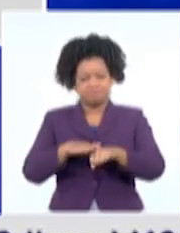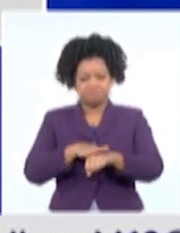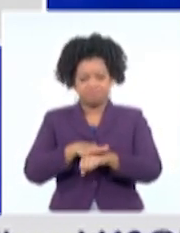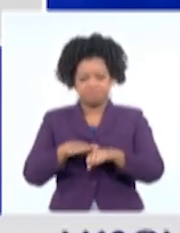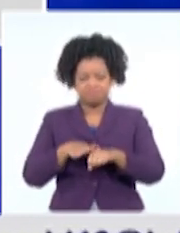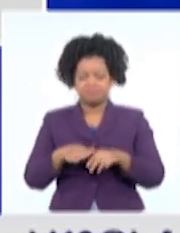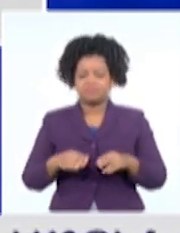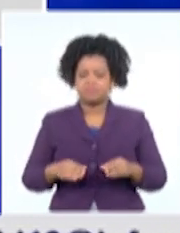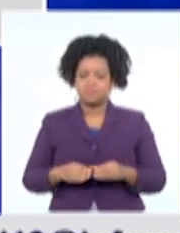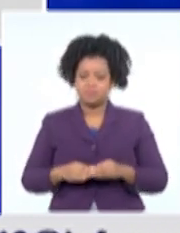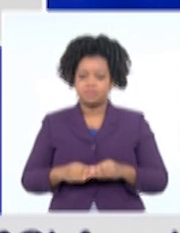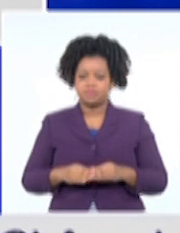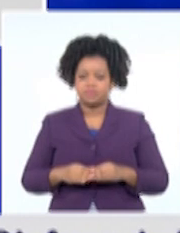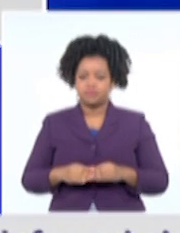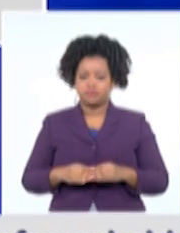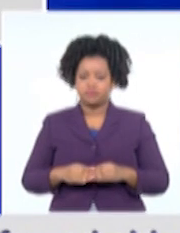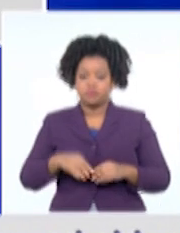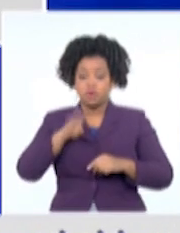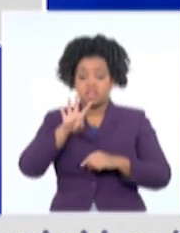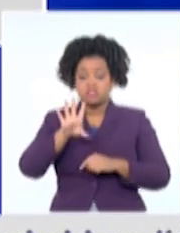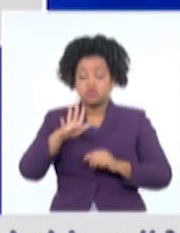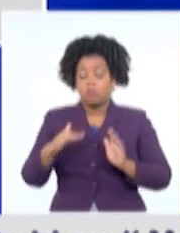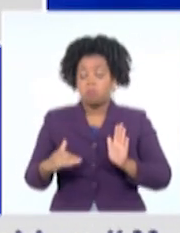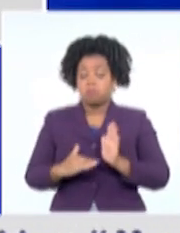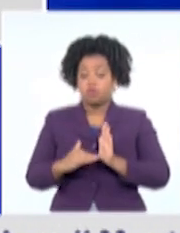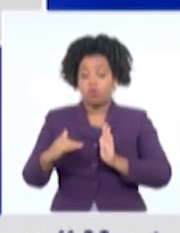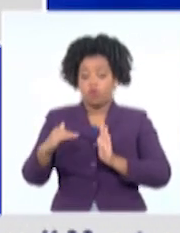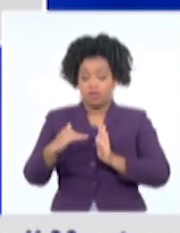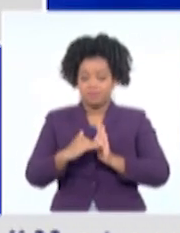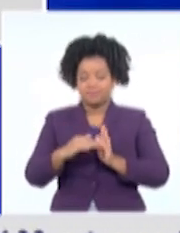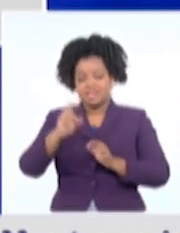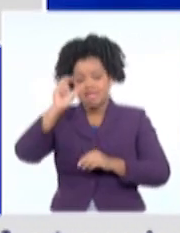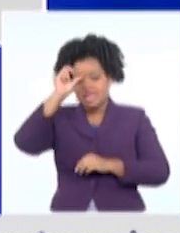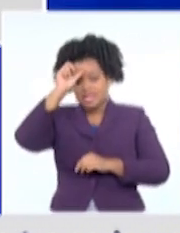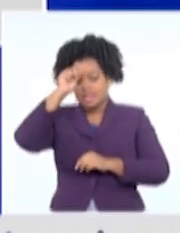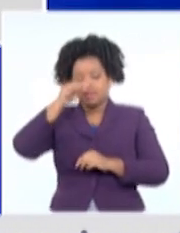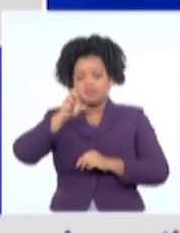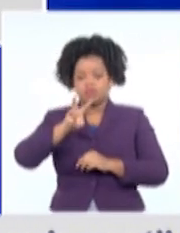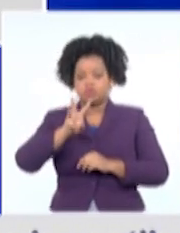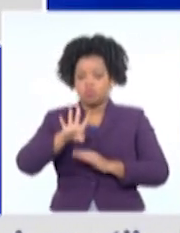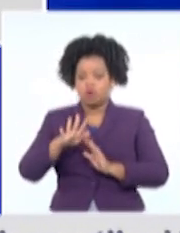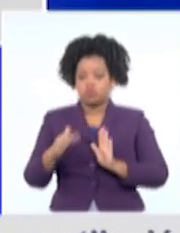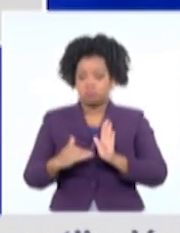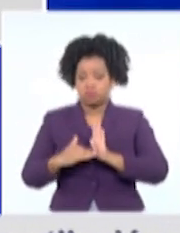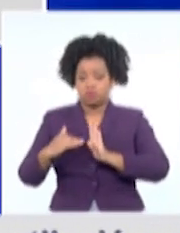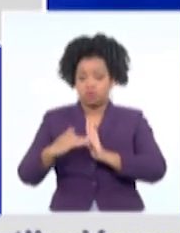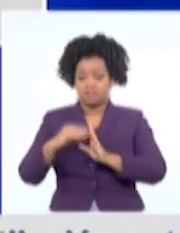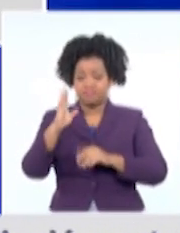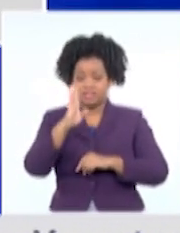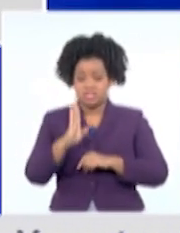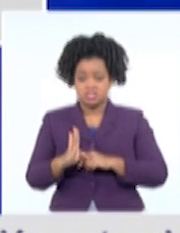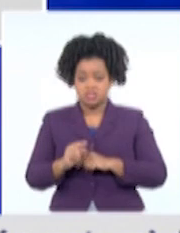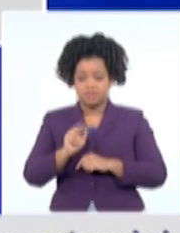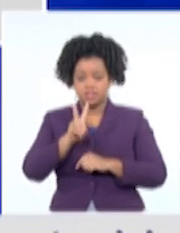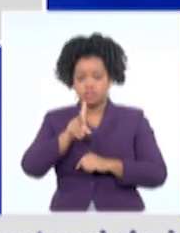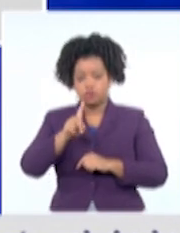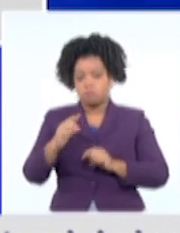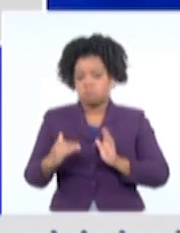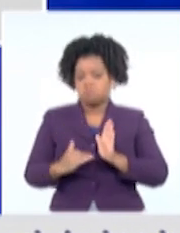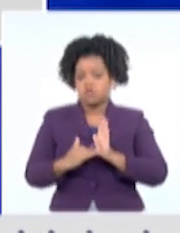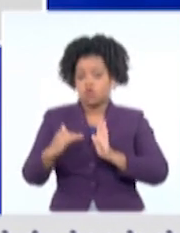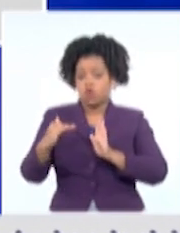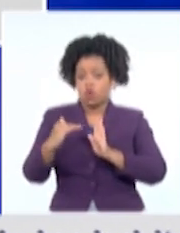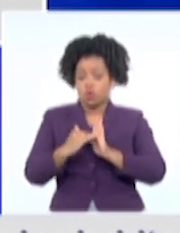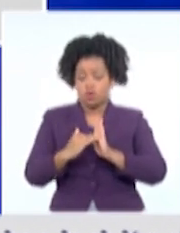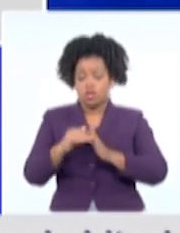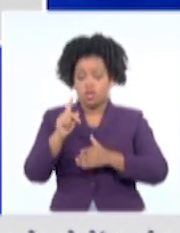45 millones. 45 millones, exactamente. La India con más de 34 millones, Brasil más de 21, el Reino